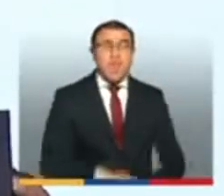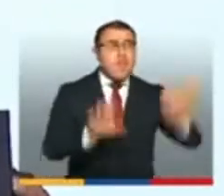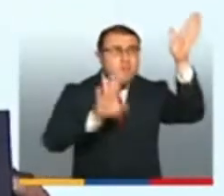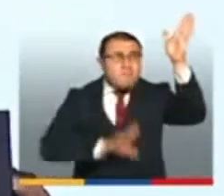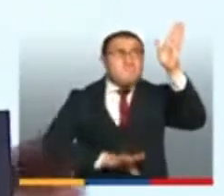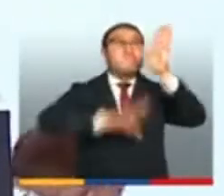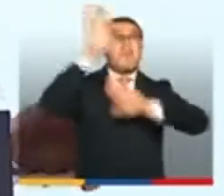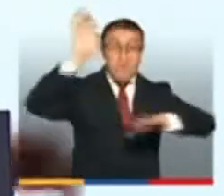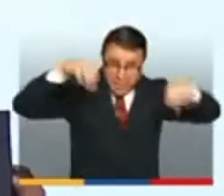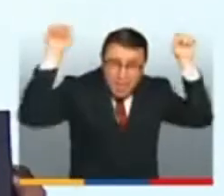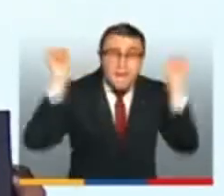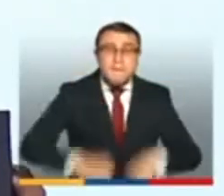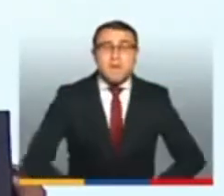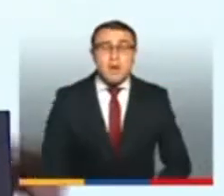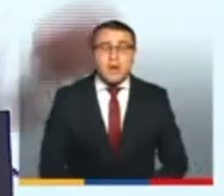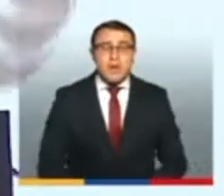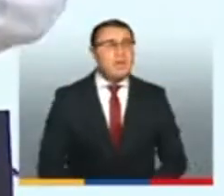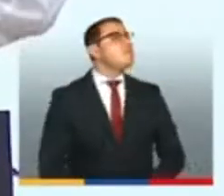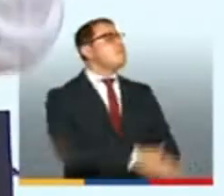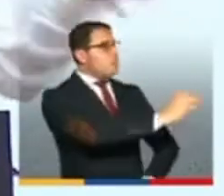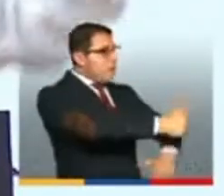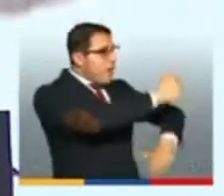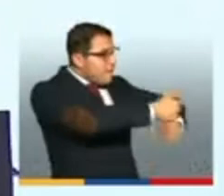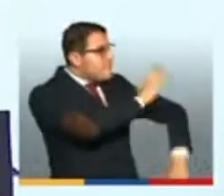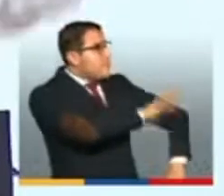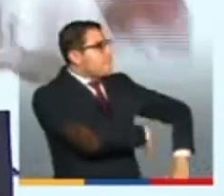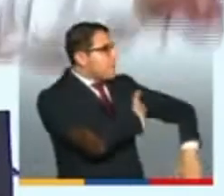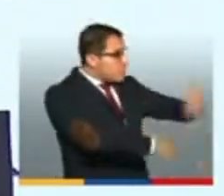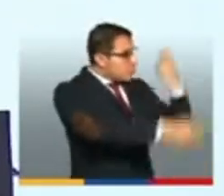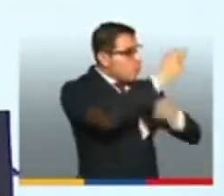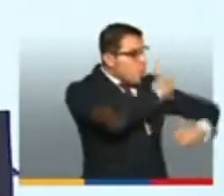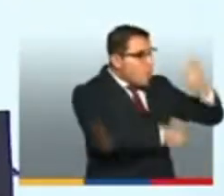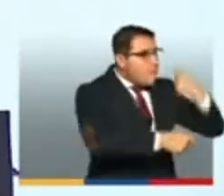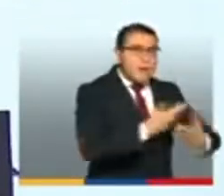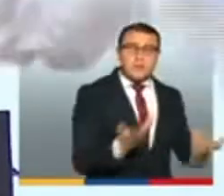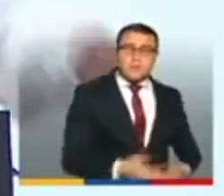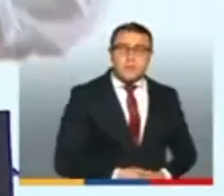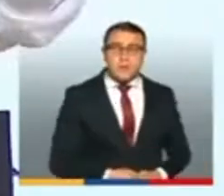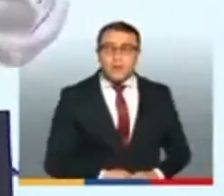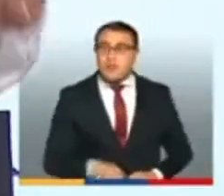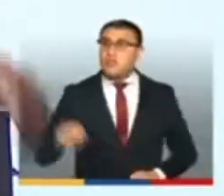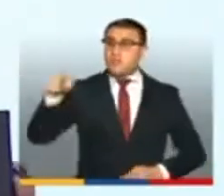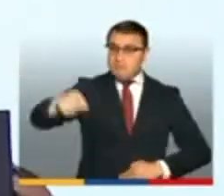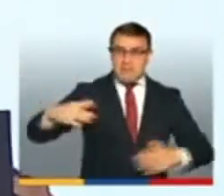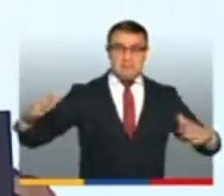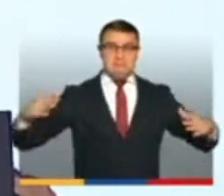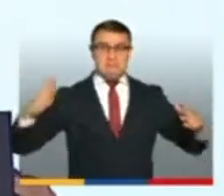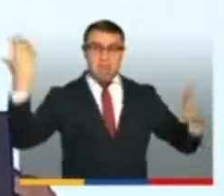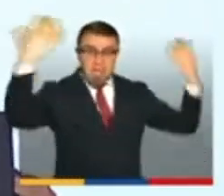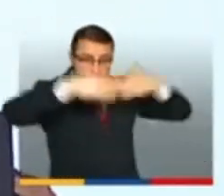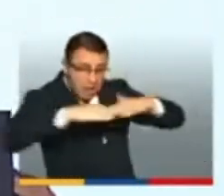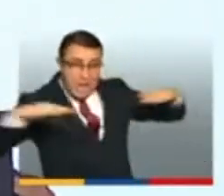señor ministro del comercio esas trochas se cierran porque se cierran